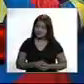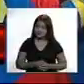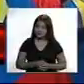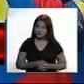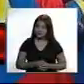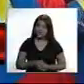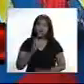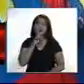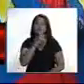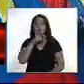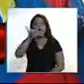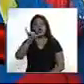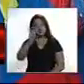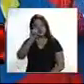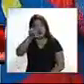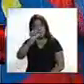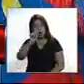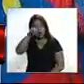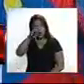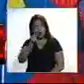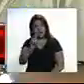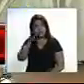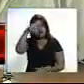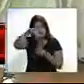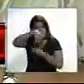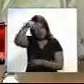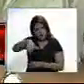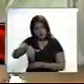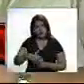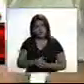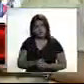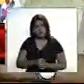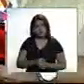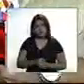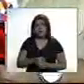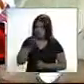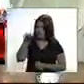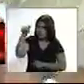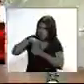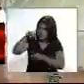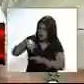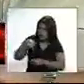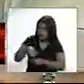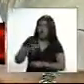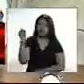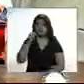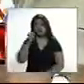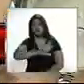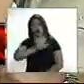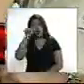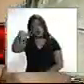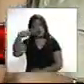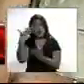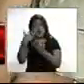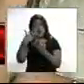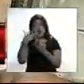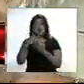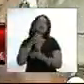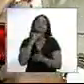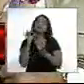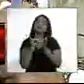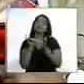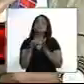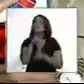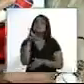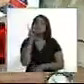Yolanda de Silva. ¿Votas en este centro? ¿Ah? ¿Votas en este centro? Sí, aquí en el liceo de aquí. Tu